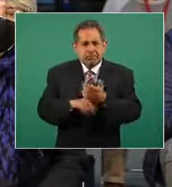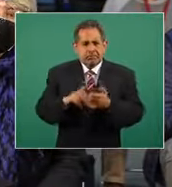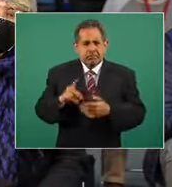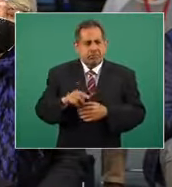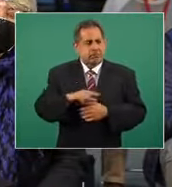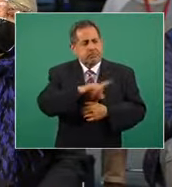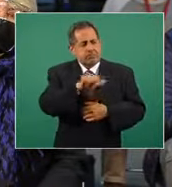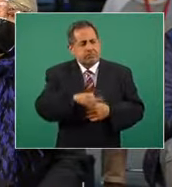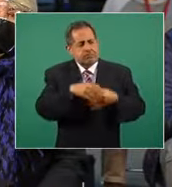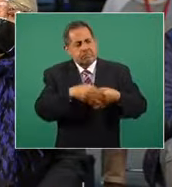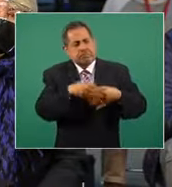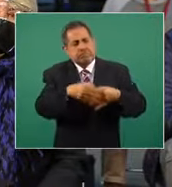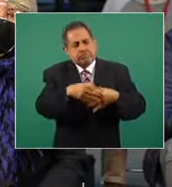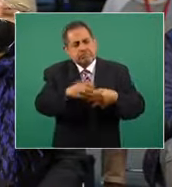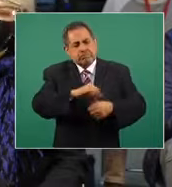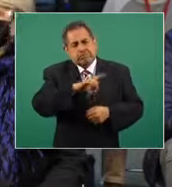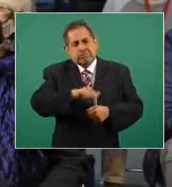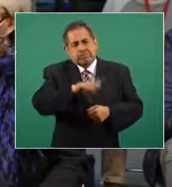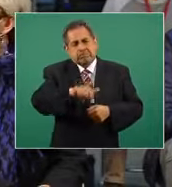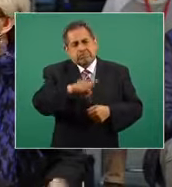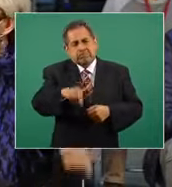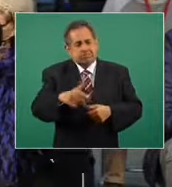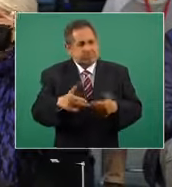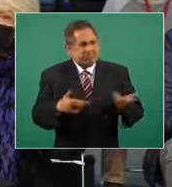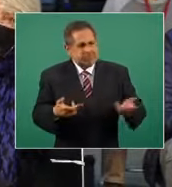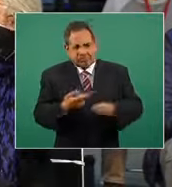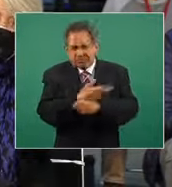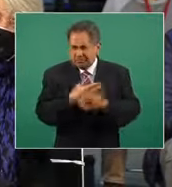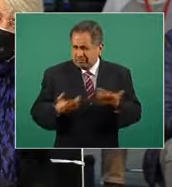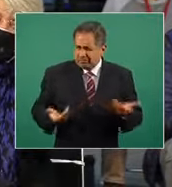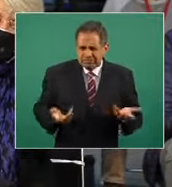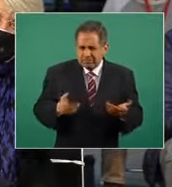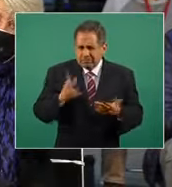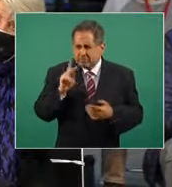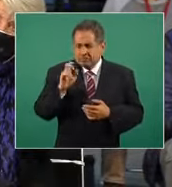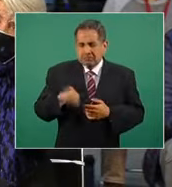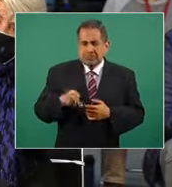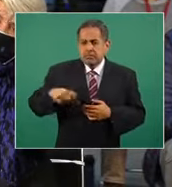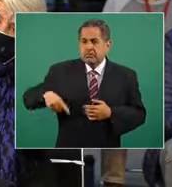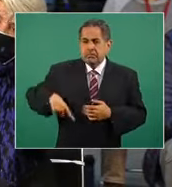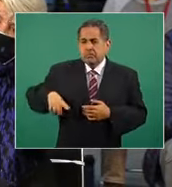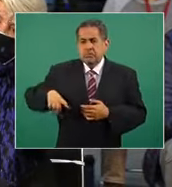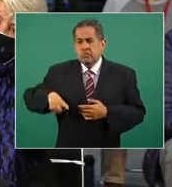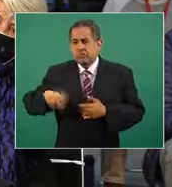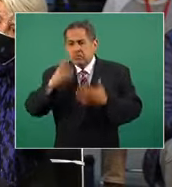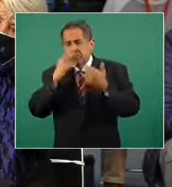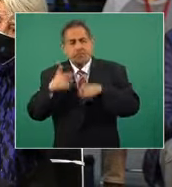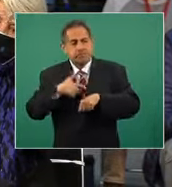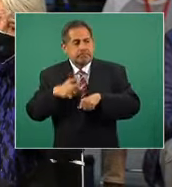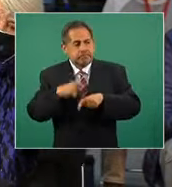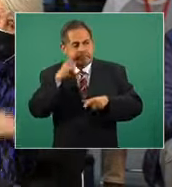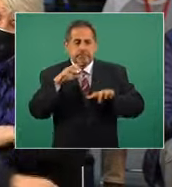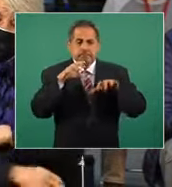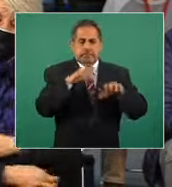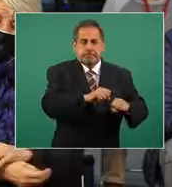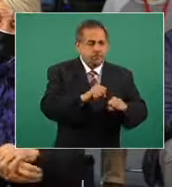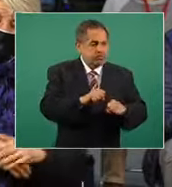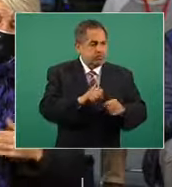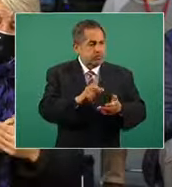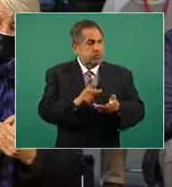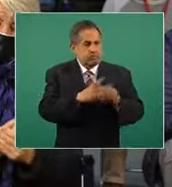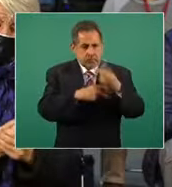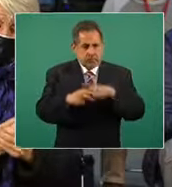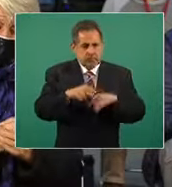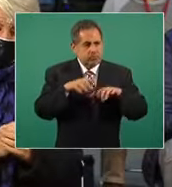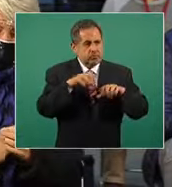dilatando el proceso que está llevando el empresario y si ya su gobierno no le alcanza el tiempo para poder recuperar